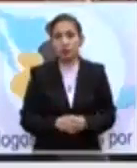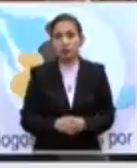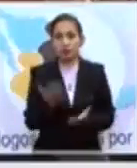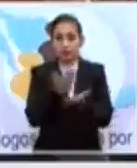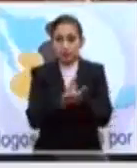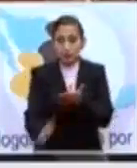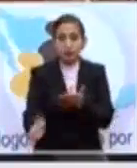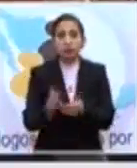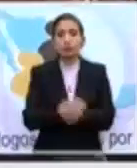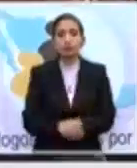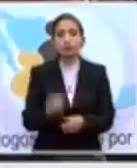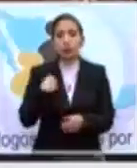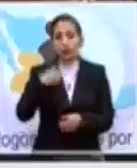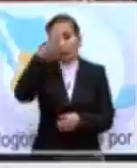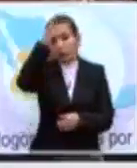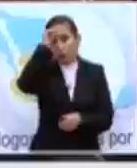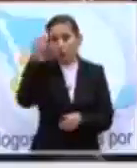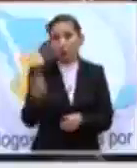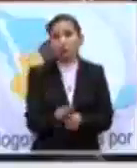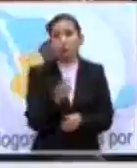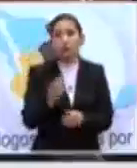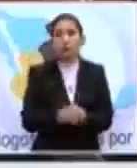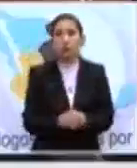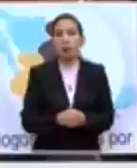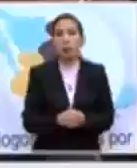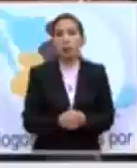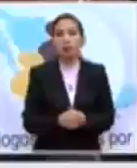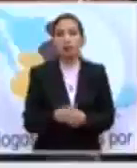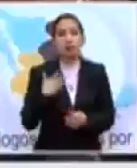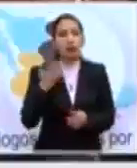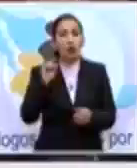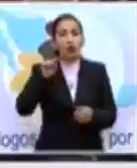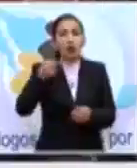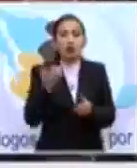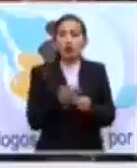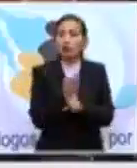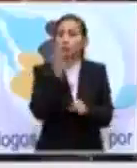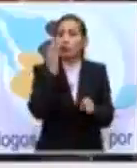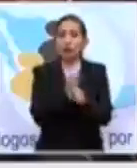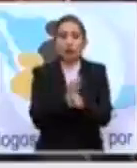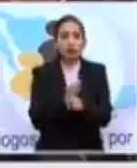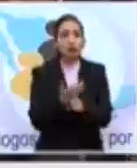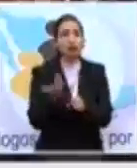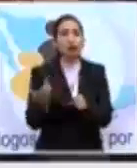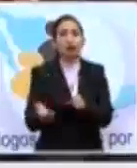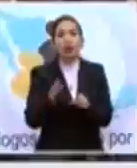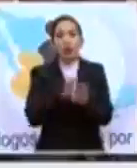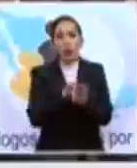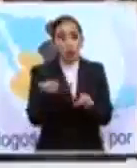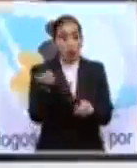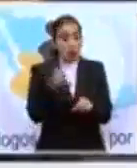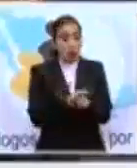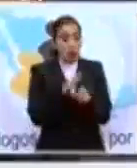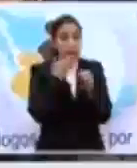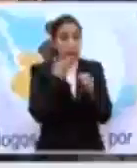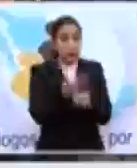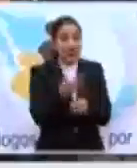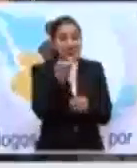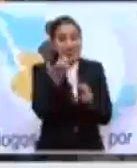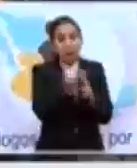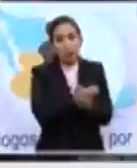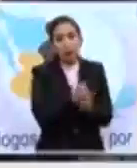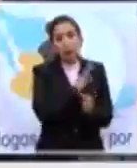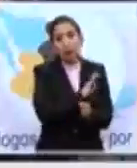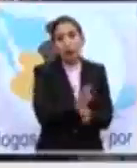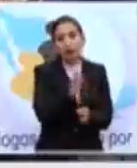otro lado, sí, efectivamente estoy de acuerdo con ustedes que no basta estar en el consultorio o en un lugar administrativo. Esta parte le